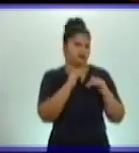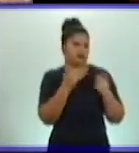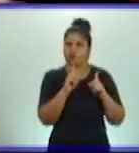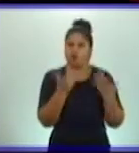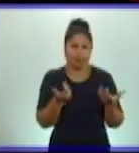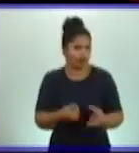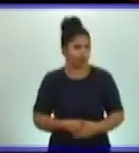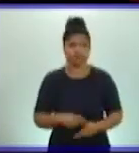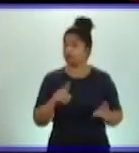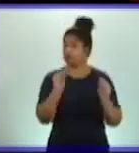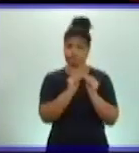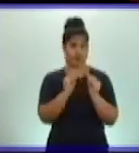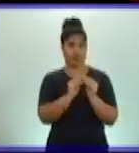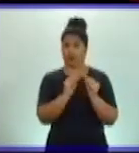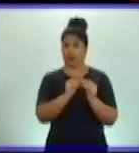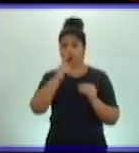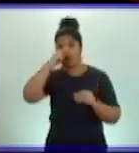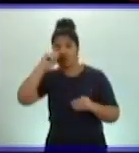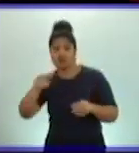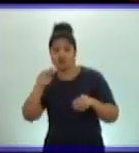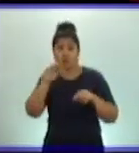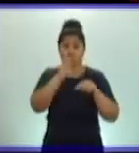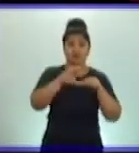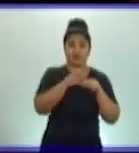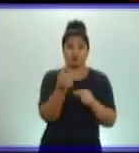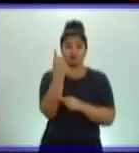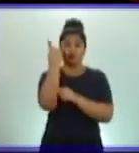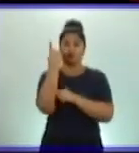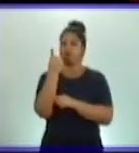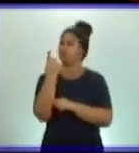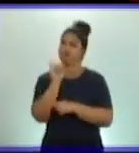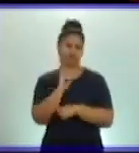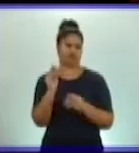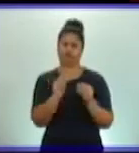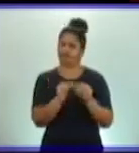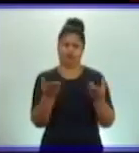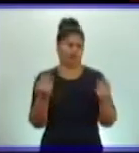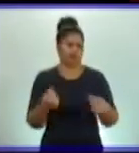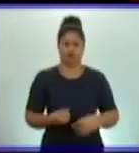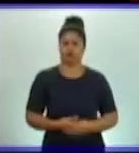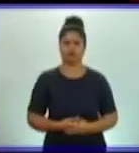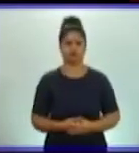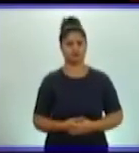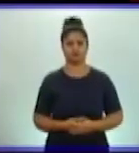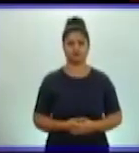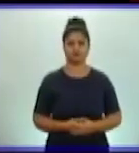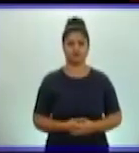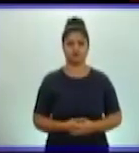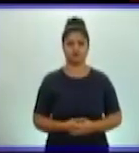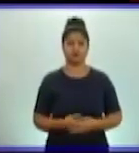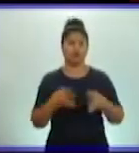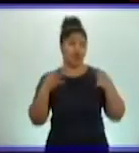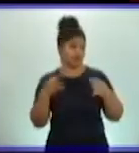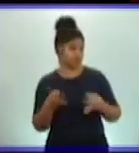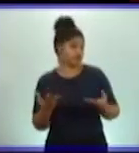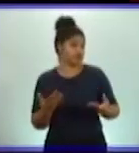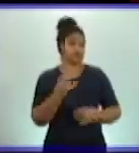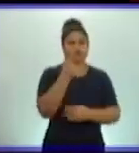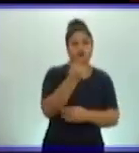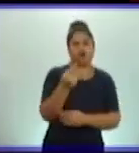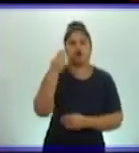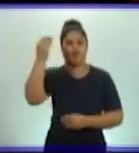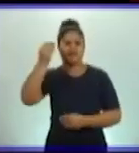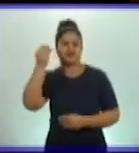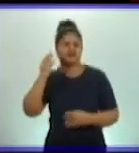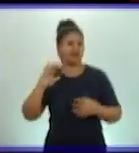eso. Entonces, como ven, hay tantos lectores, por supuesto, que pueden tener distintas interpretaciones porque su universo,